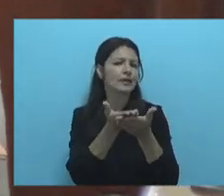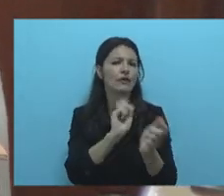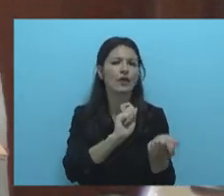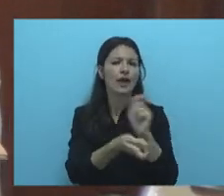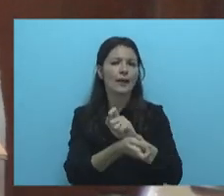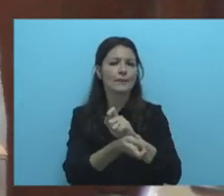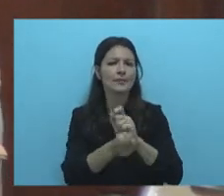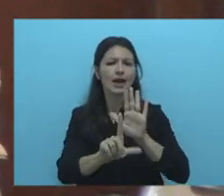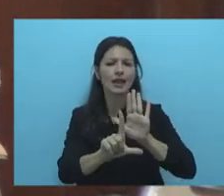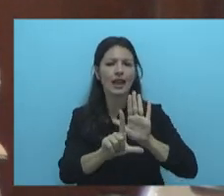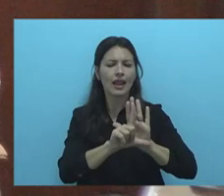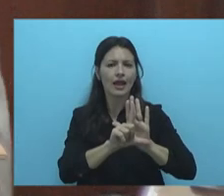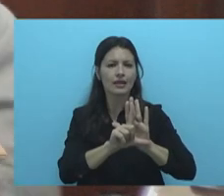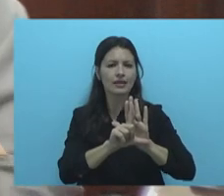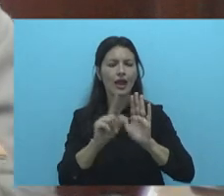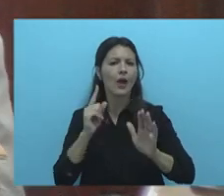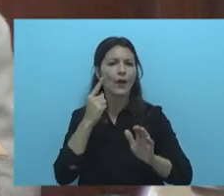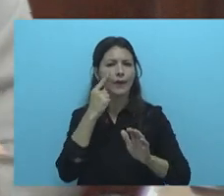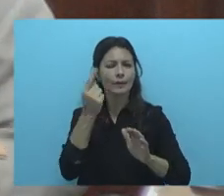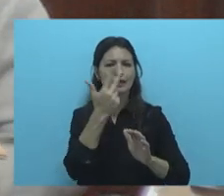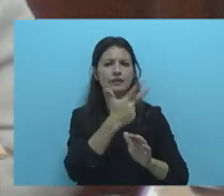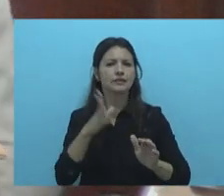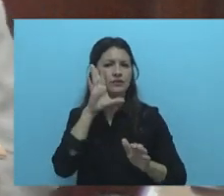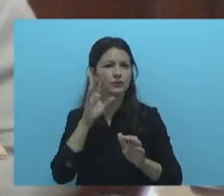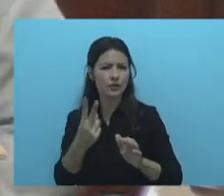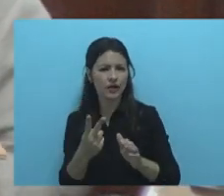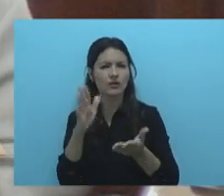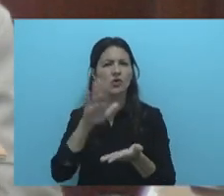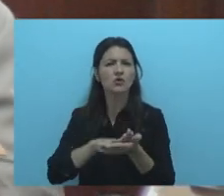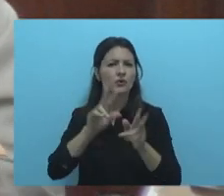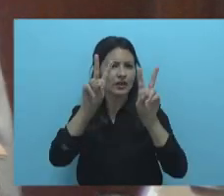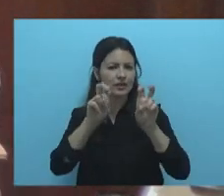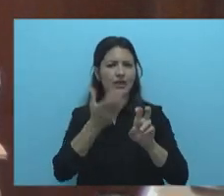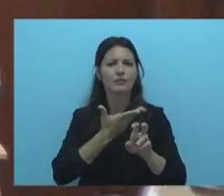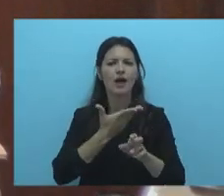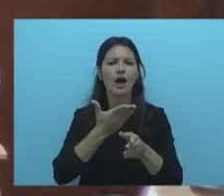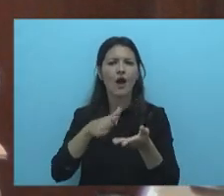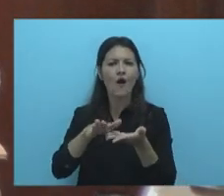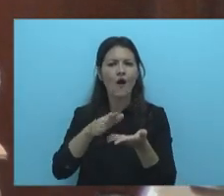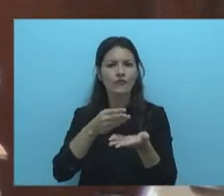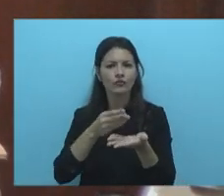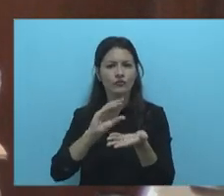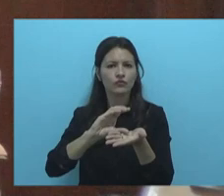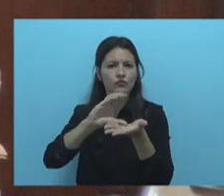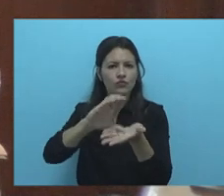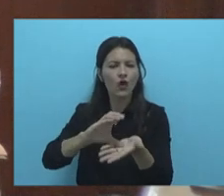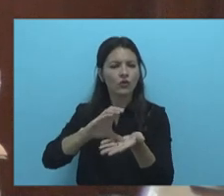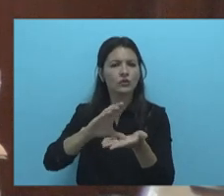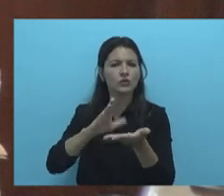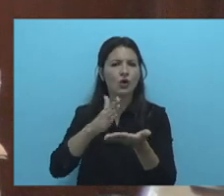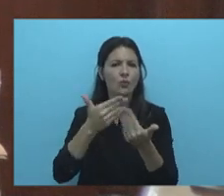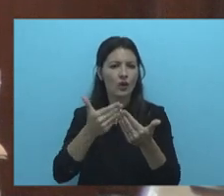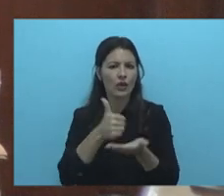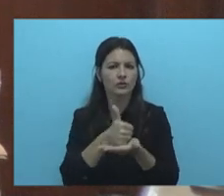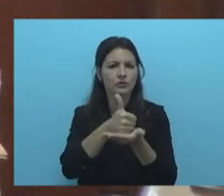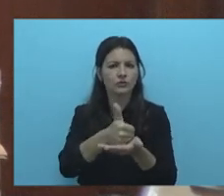es la del Fondo Compensador del Transporte, elevando el mismo a la participación en el impuesto a los sellos del 15%. Usted sabe, presidente, que este es un